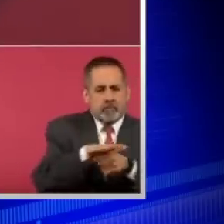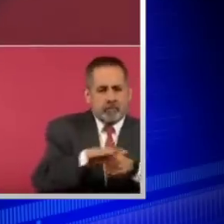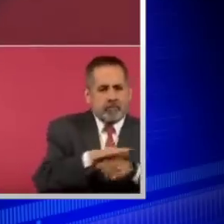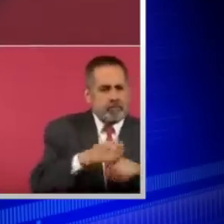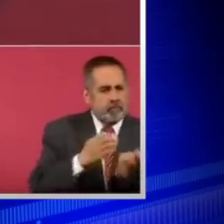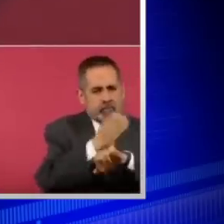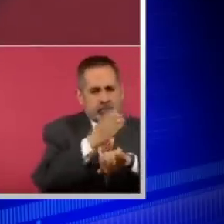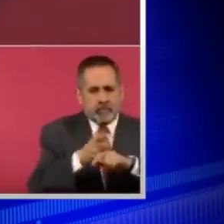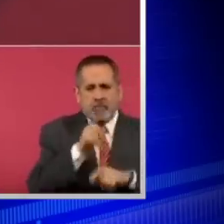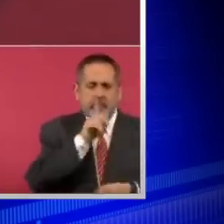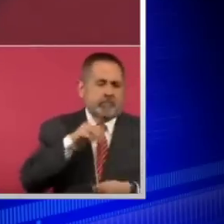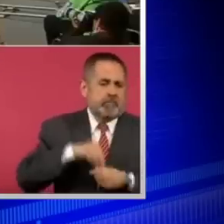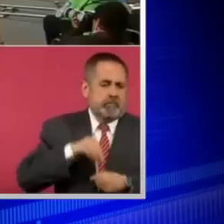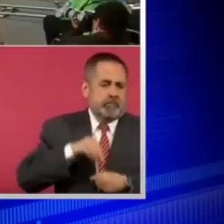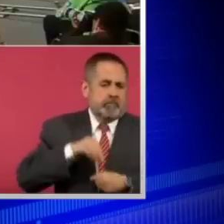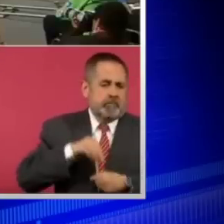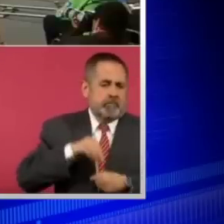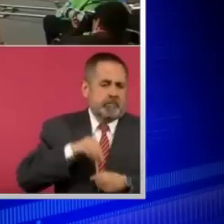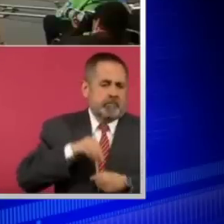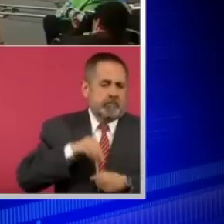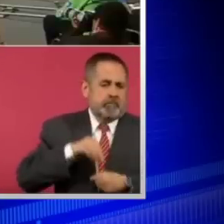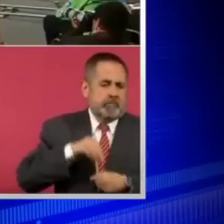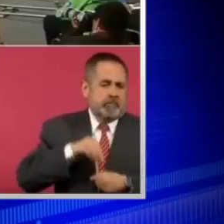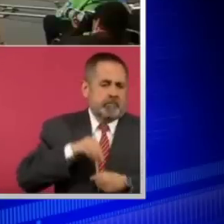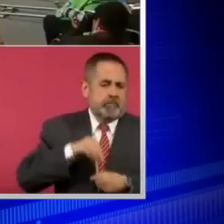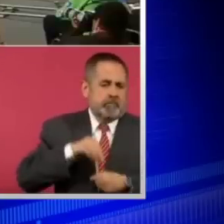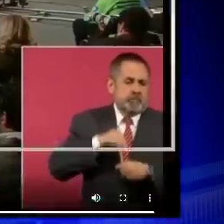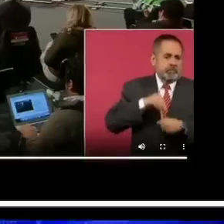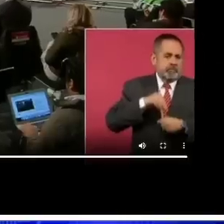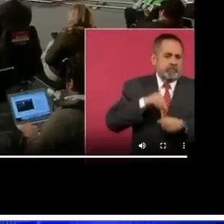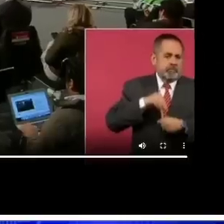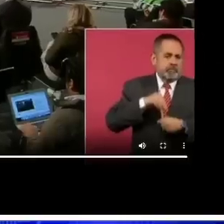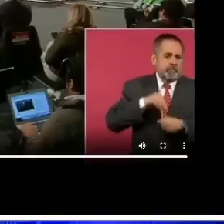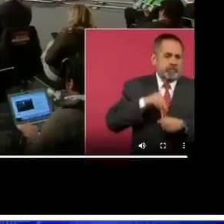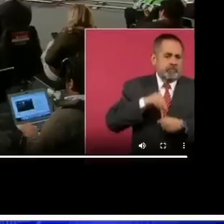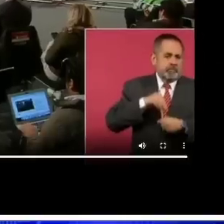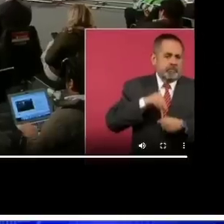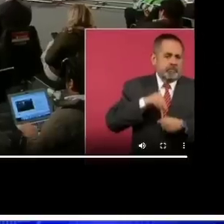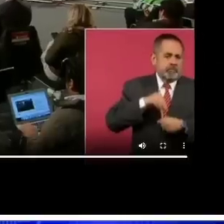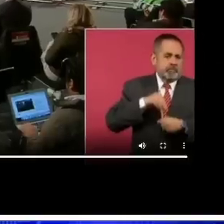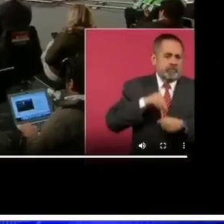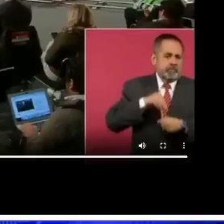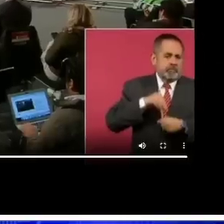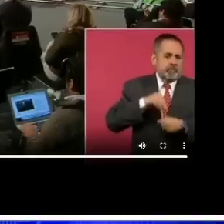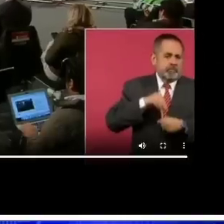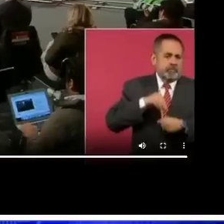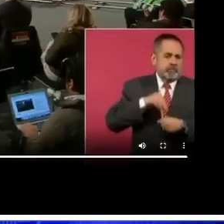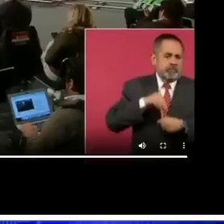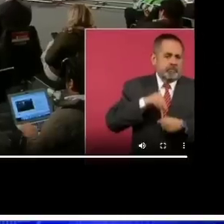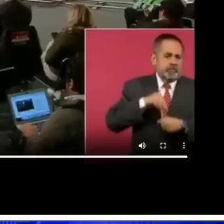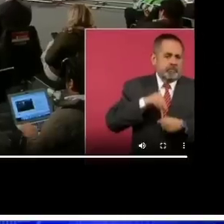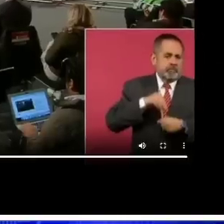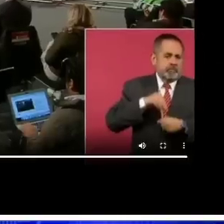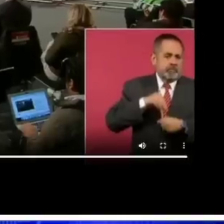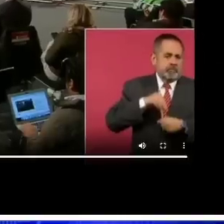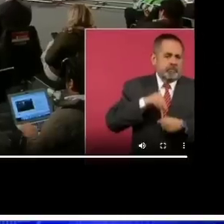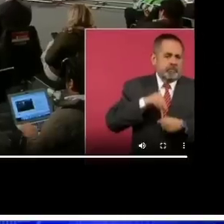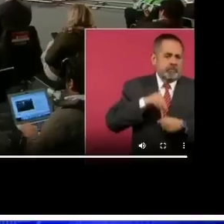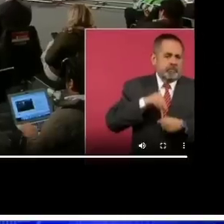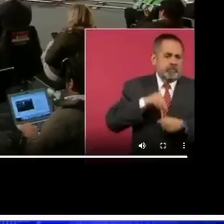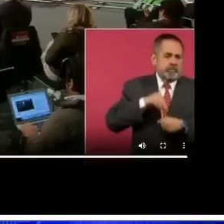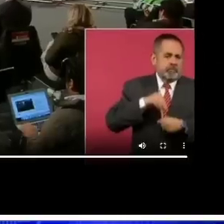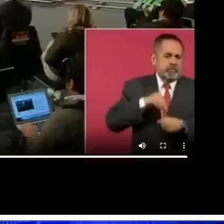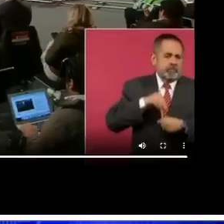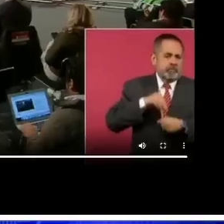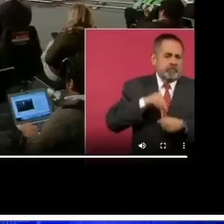tenemos que guardar la secrecía del proceso así que bueno pues la acusación inmediata es por la flagrancia porque